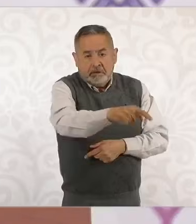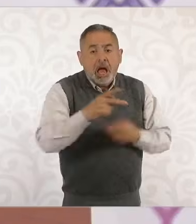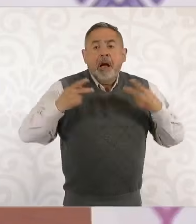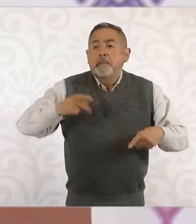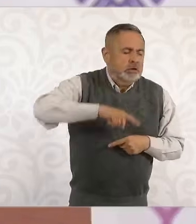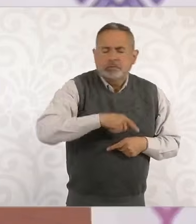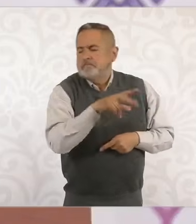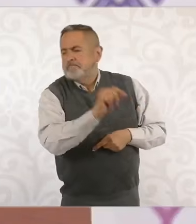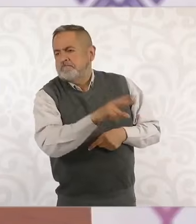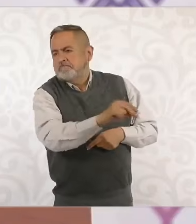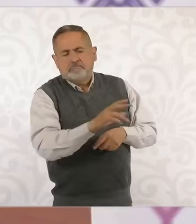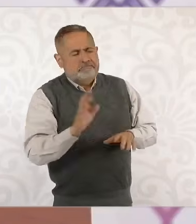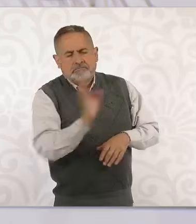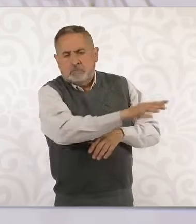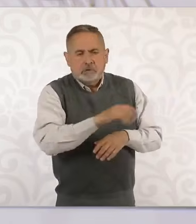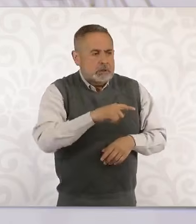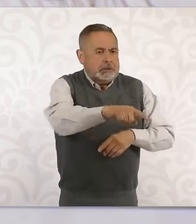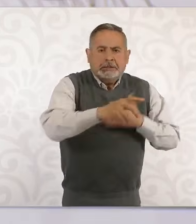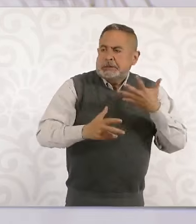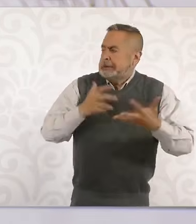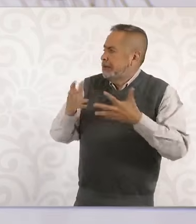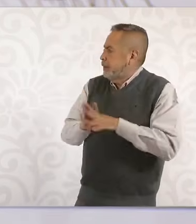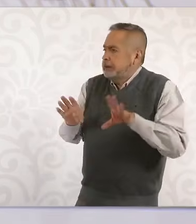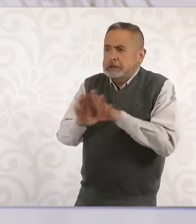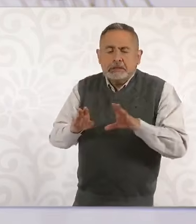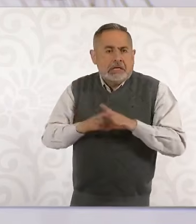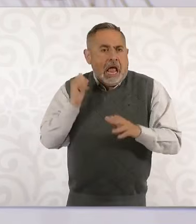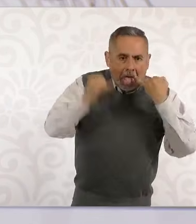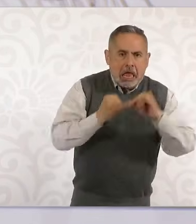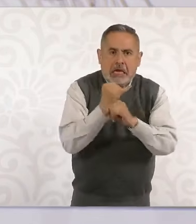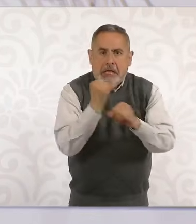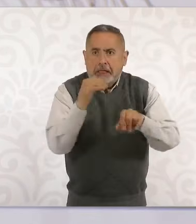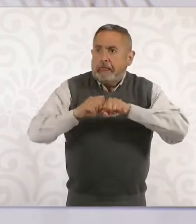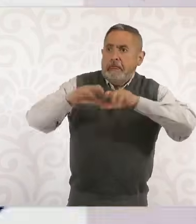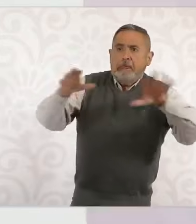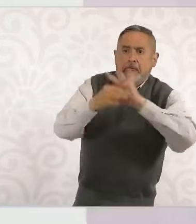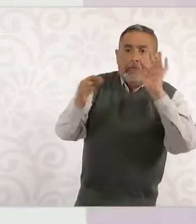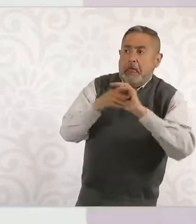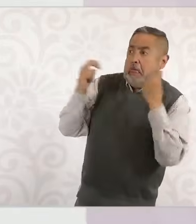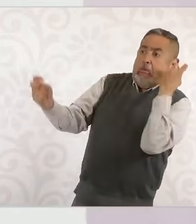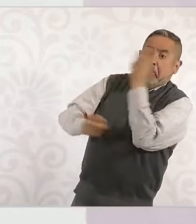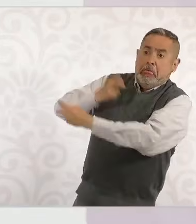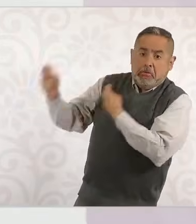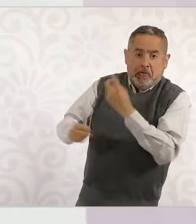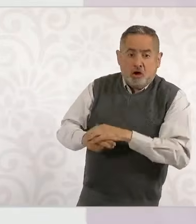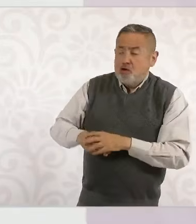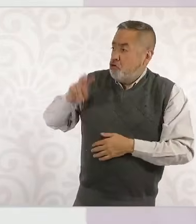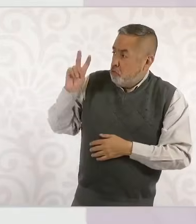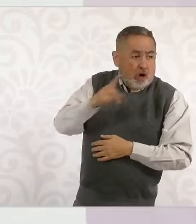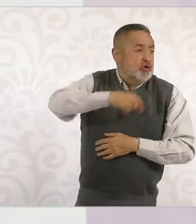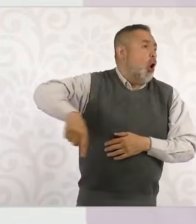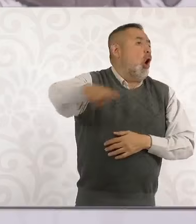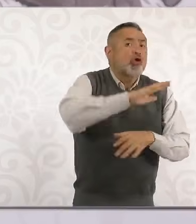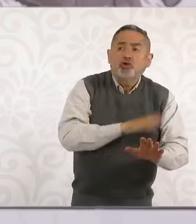no reconoce, entonces lo que quieren es construir pues una realidad virtual en donde la gente supuestamente está contra